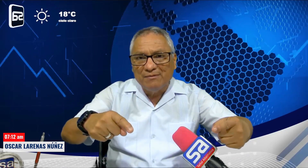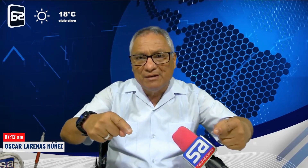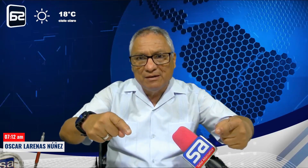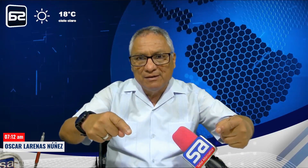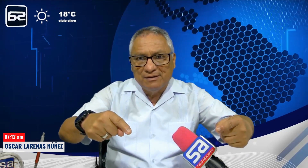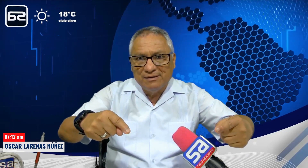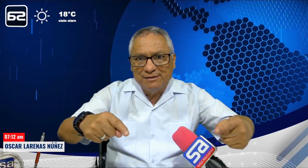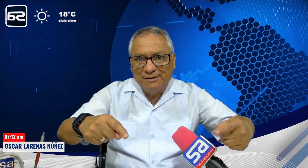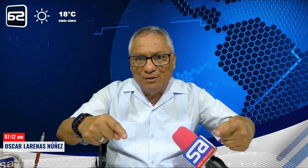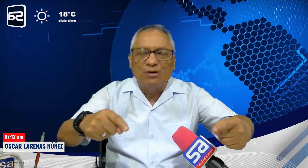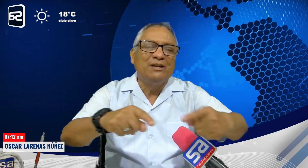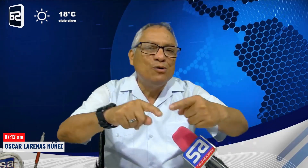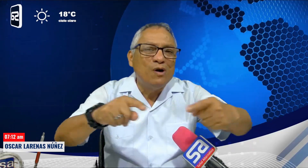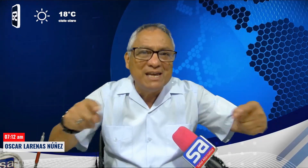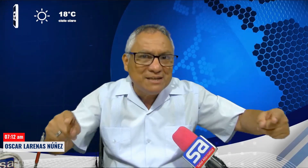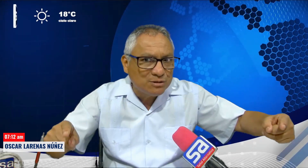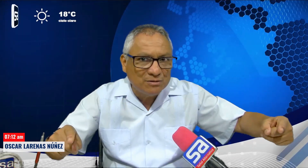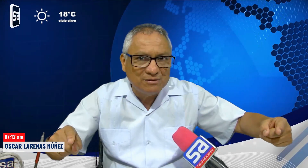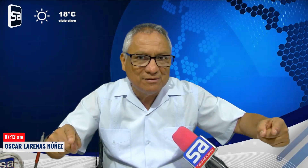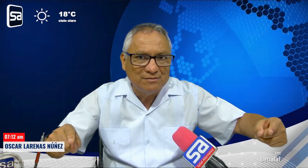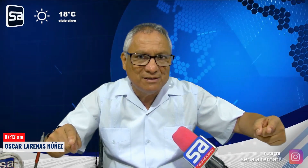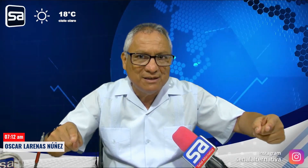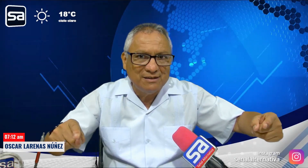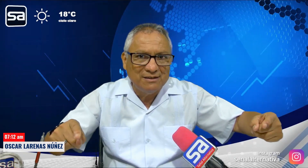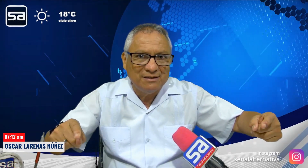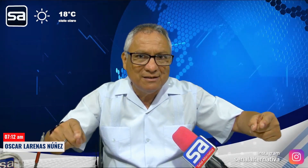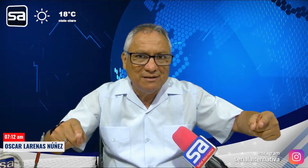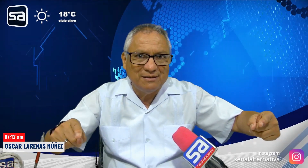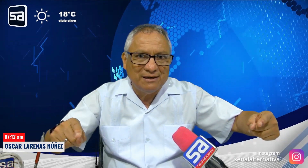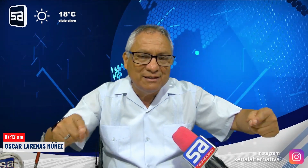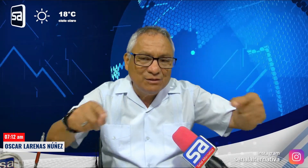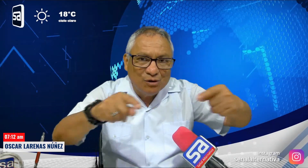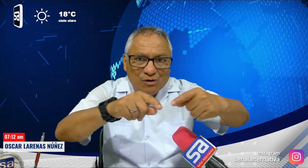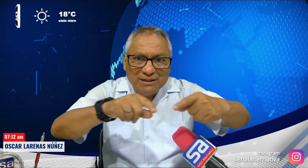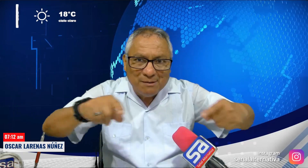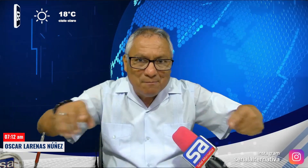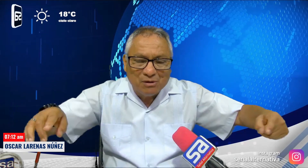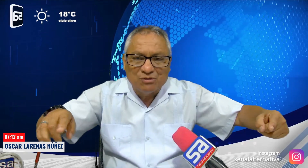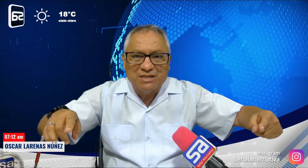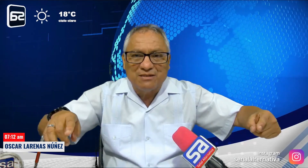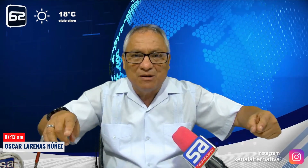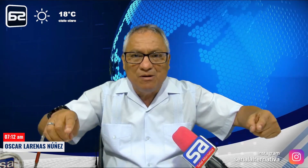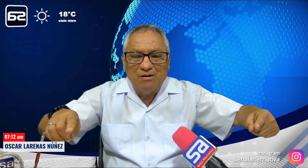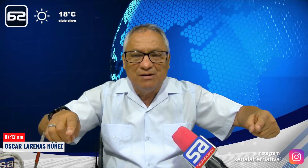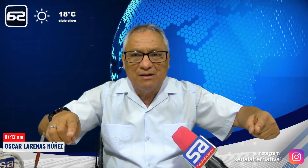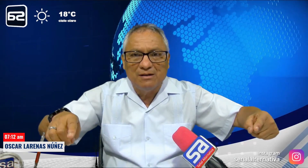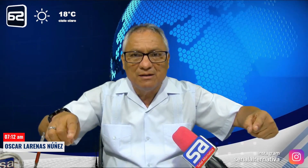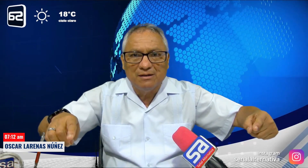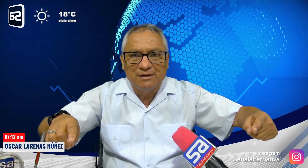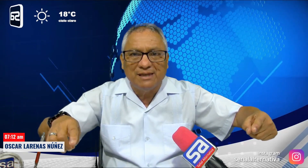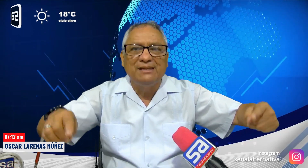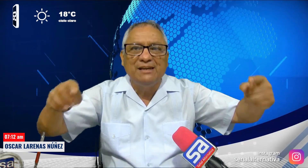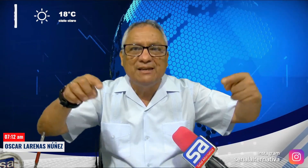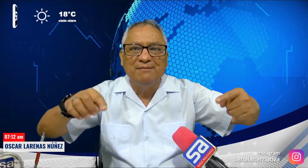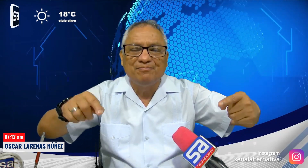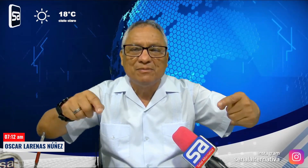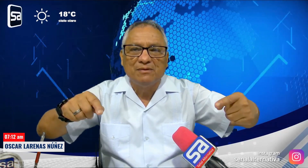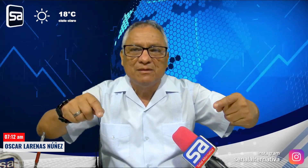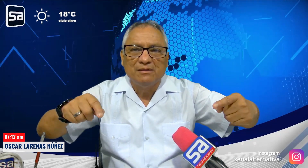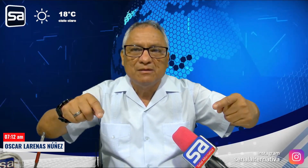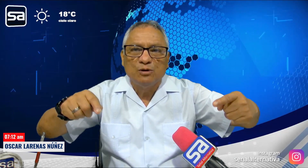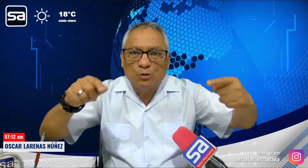sobre lo que no ha hecho en todo el tiempo de concesión que